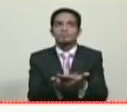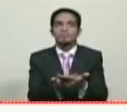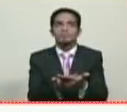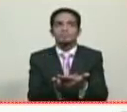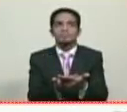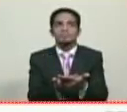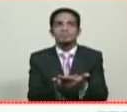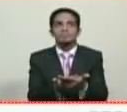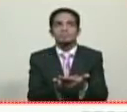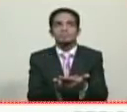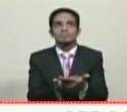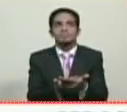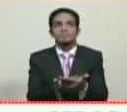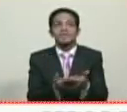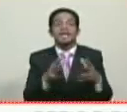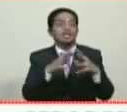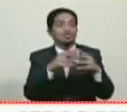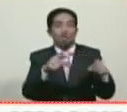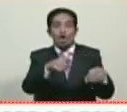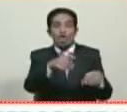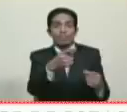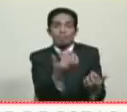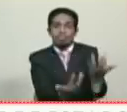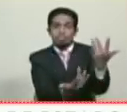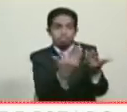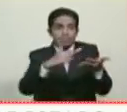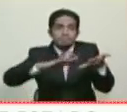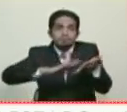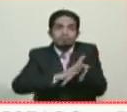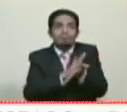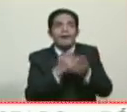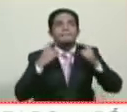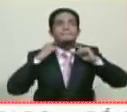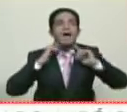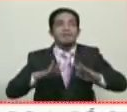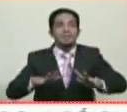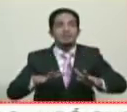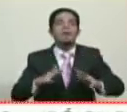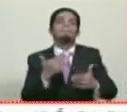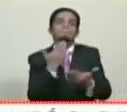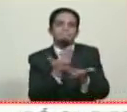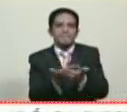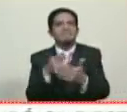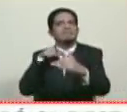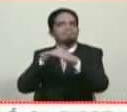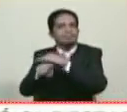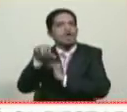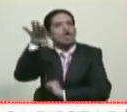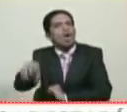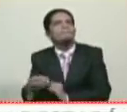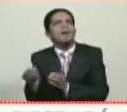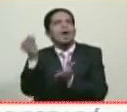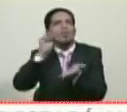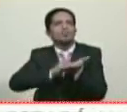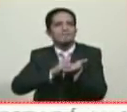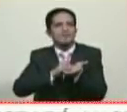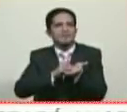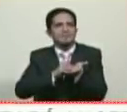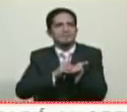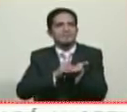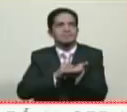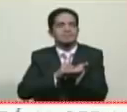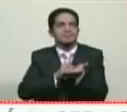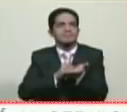reponer todos los materiales de equipos de pérdida y fundamentalmente todo lo que tiene que ver